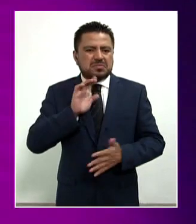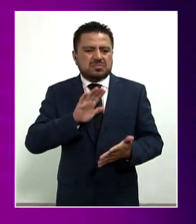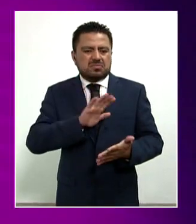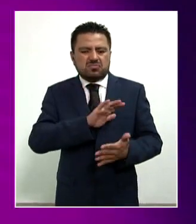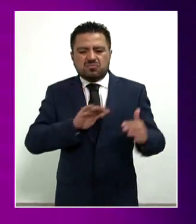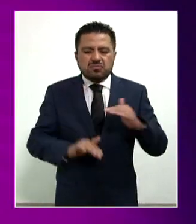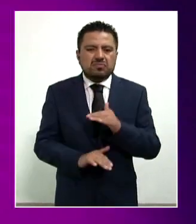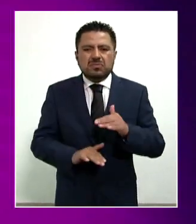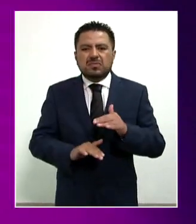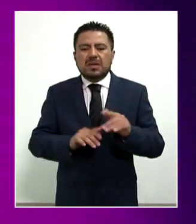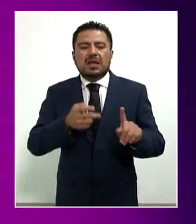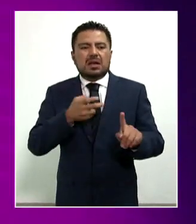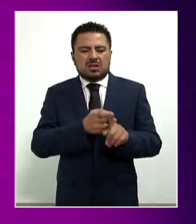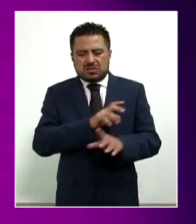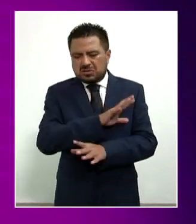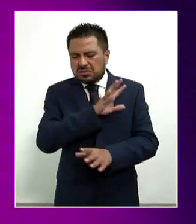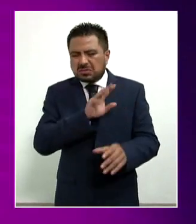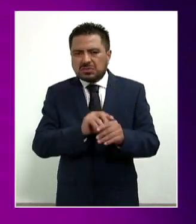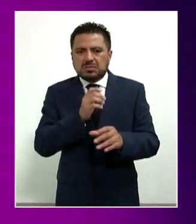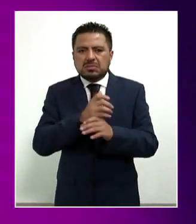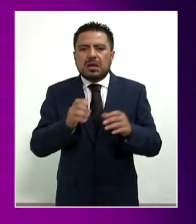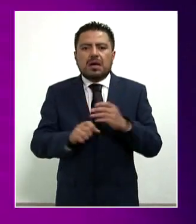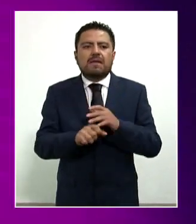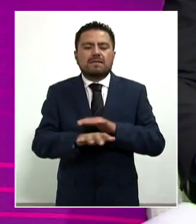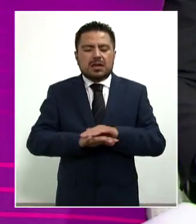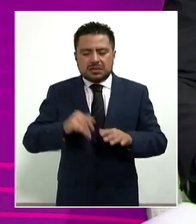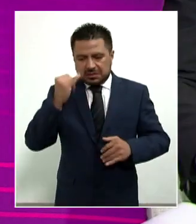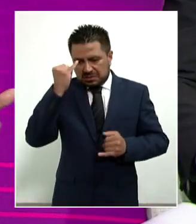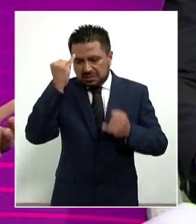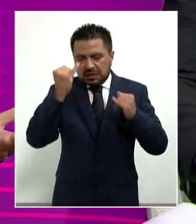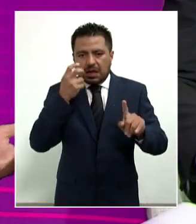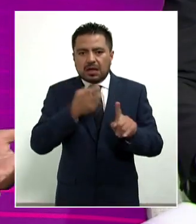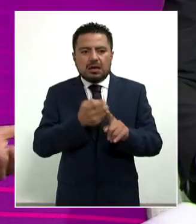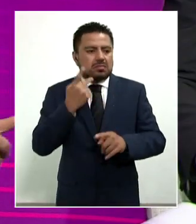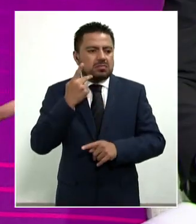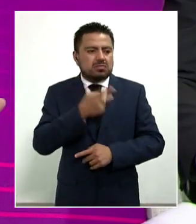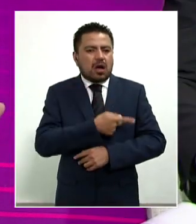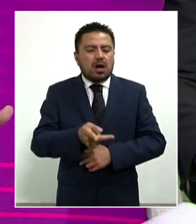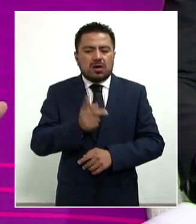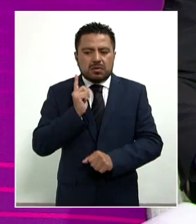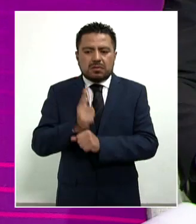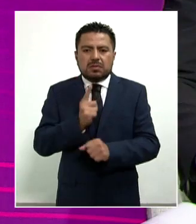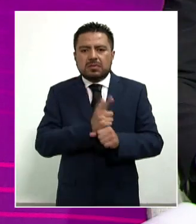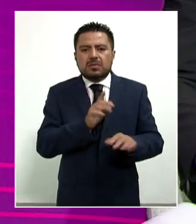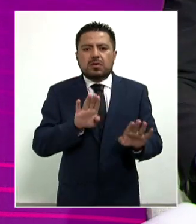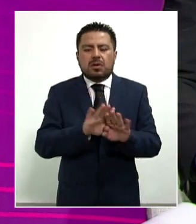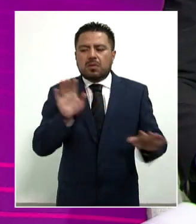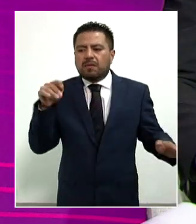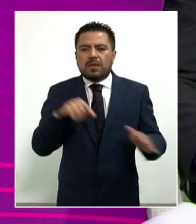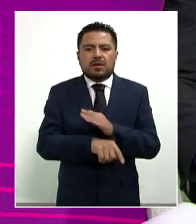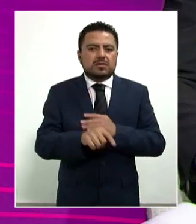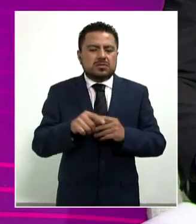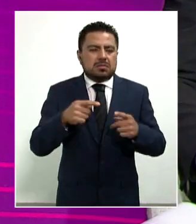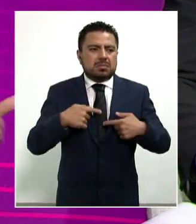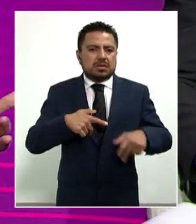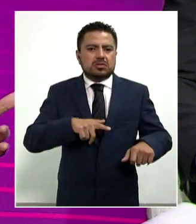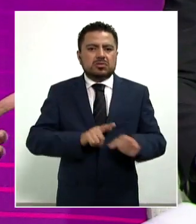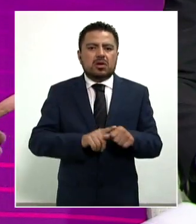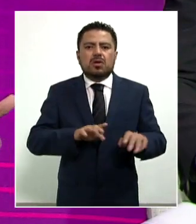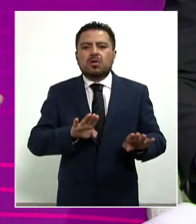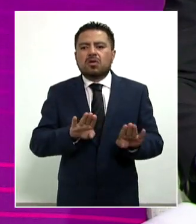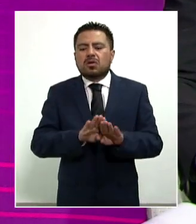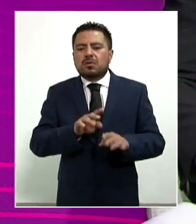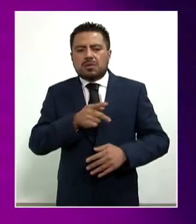promiscuas. Todos estos prejuicios están basados en esta idea de ver a la pobreza como un fracaso personal, que el